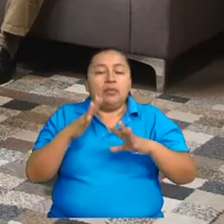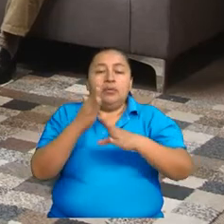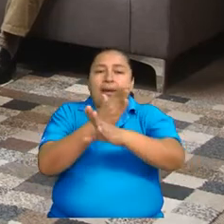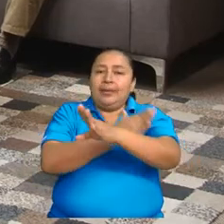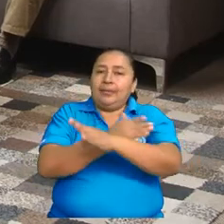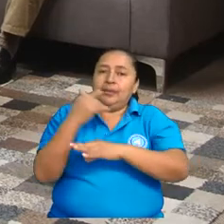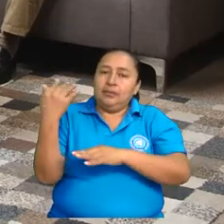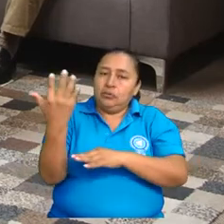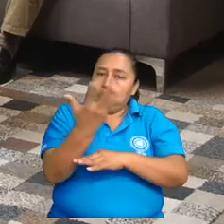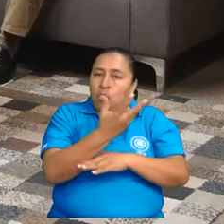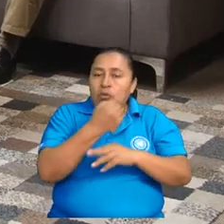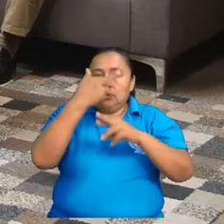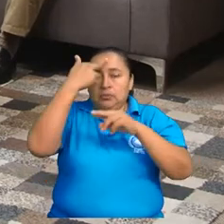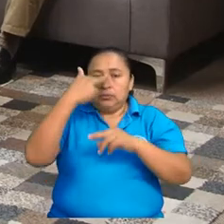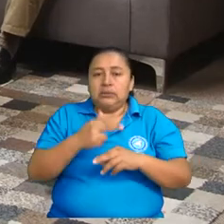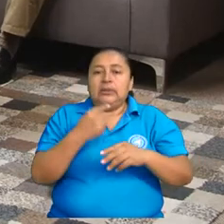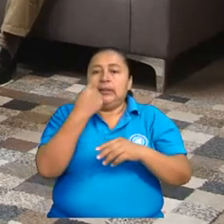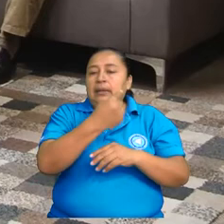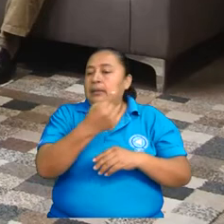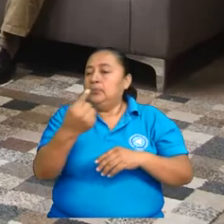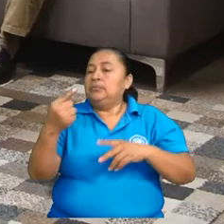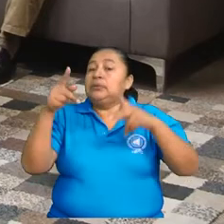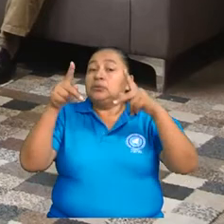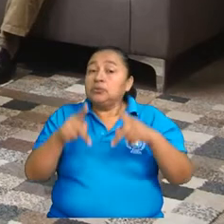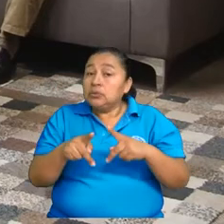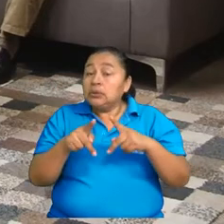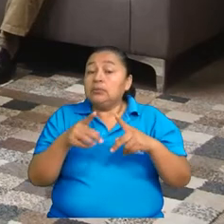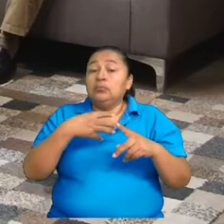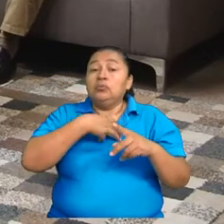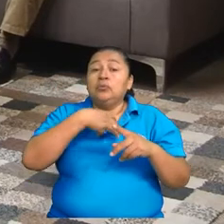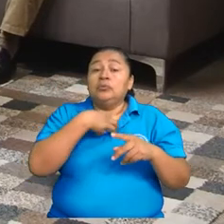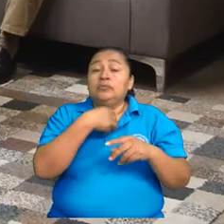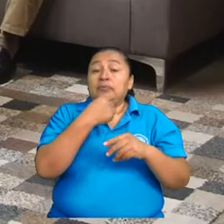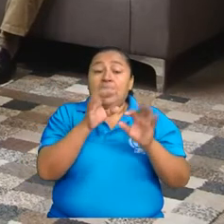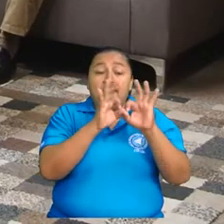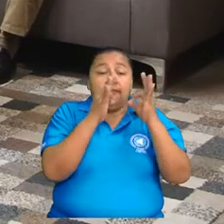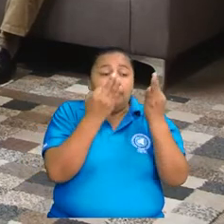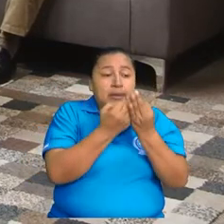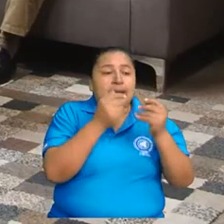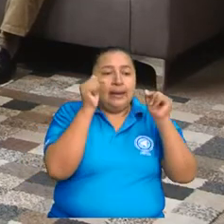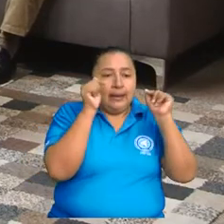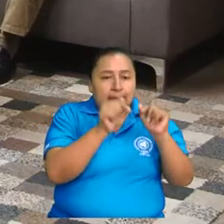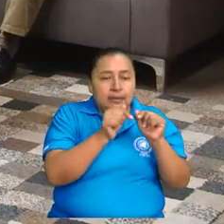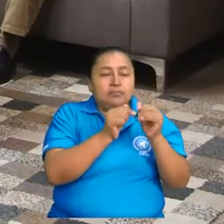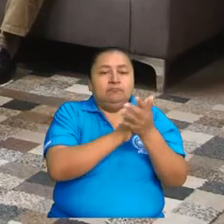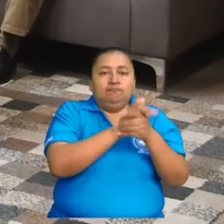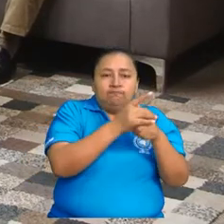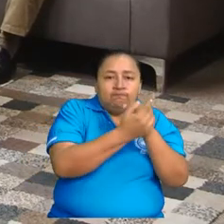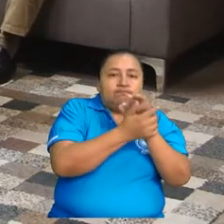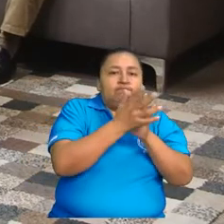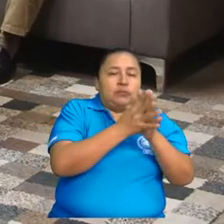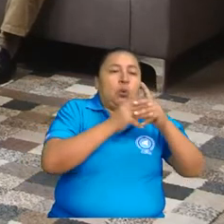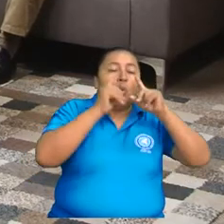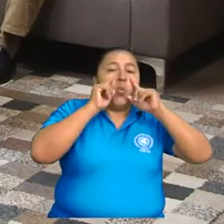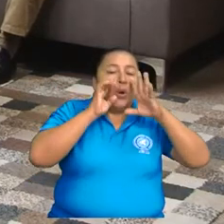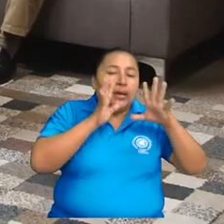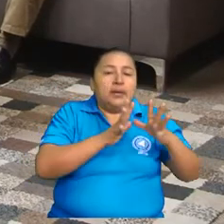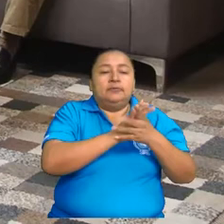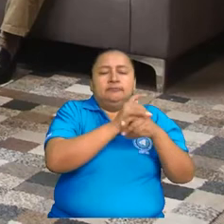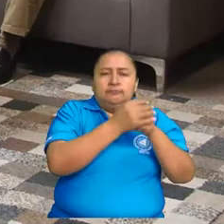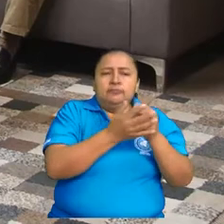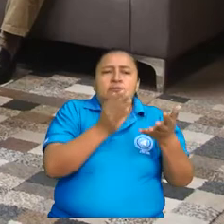todo, desde cada una de las personas en la familia, ¿verdad? Tomemos las medidas que corresponden, que